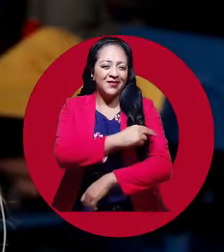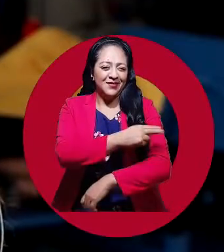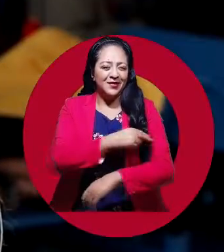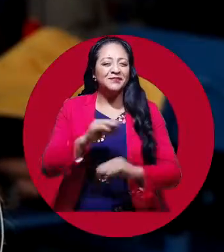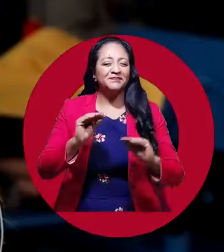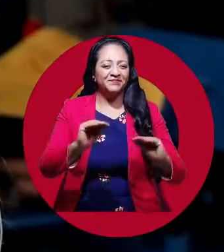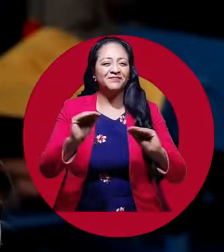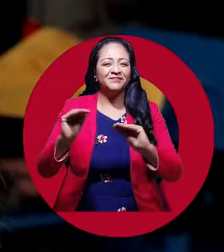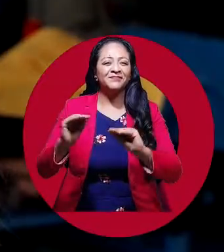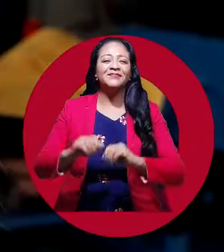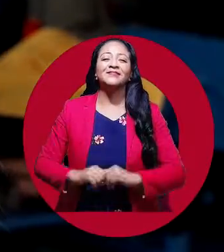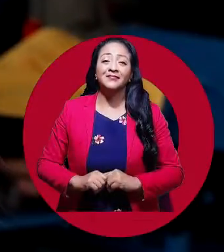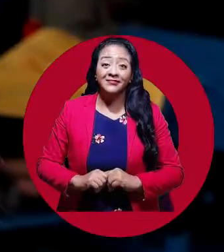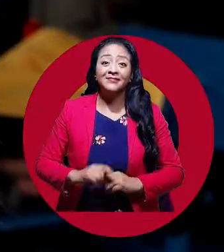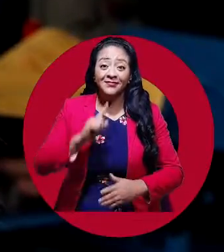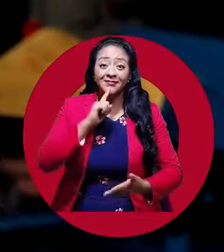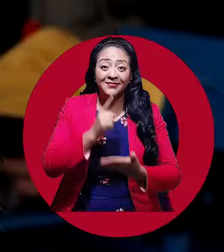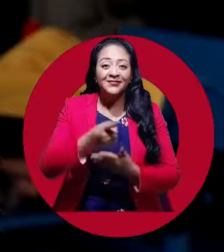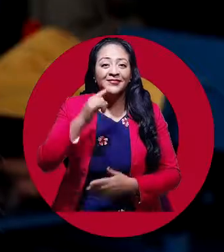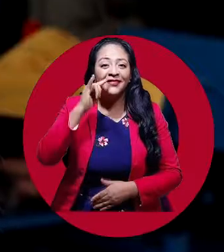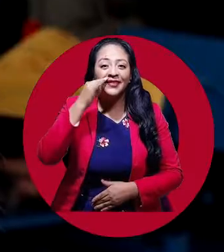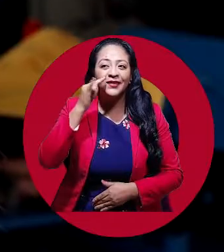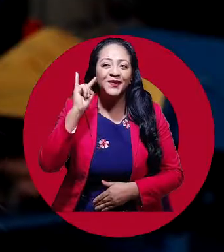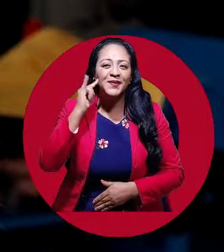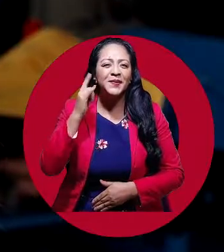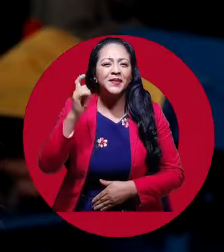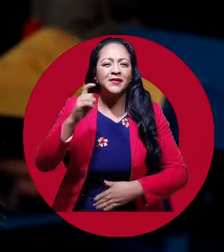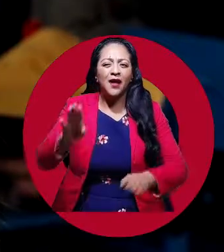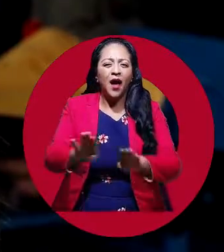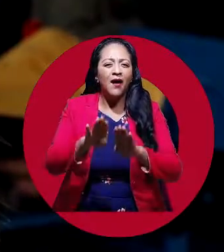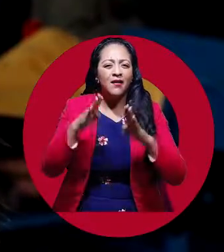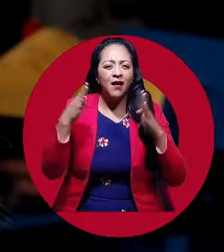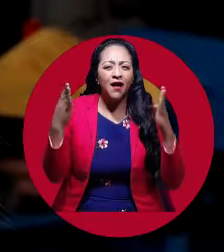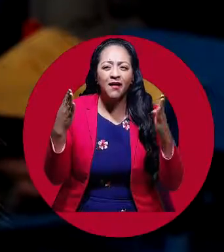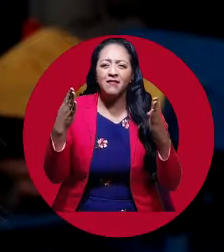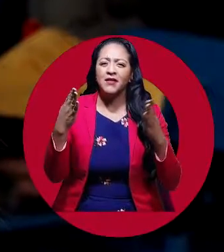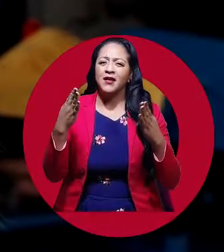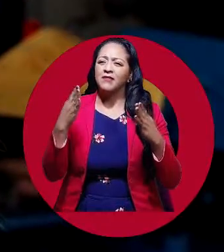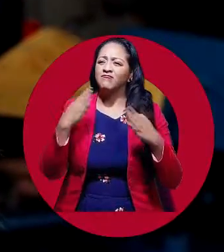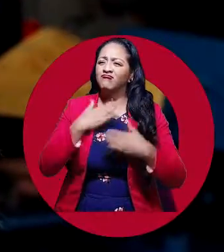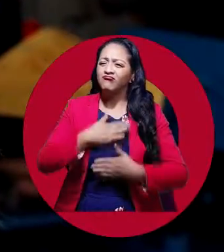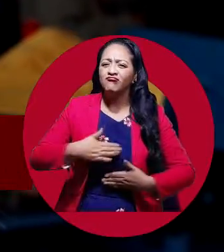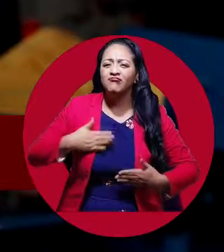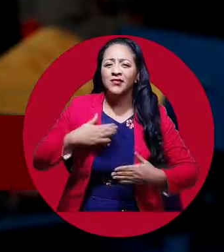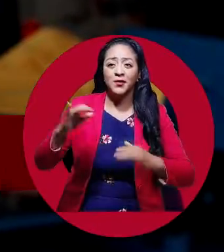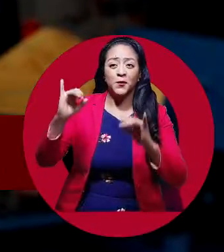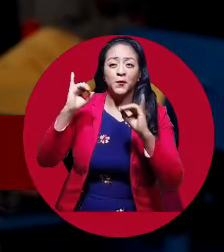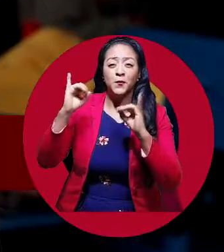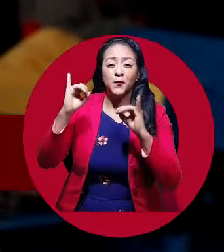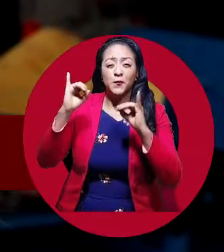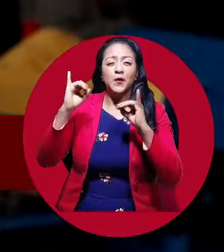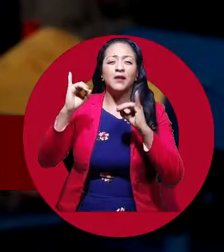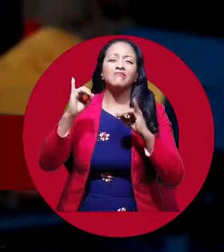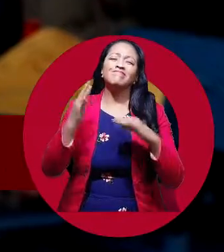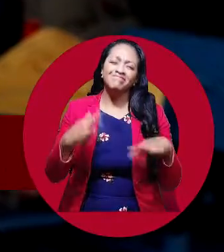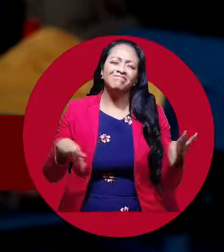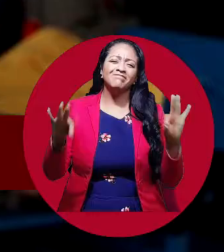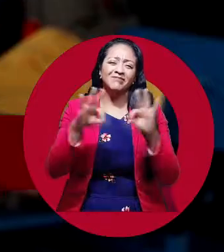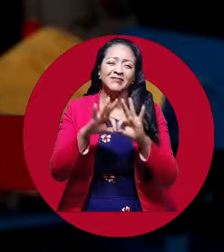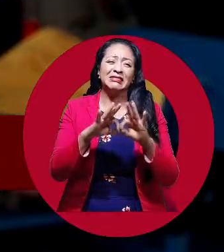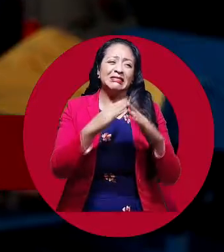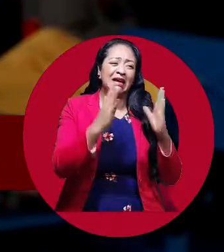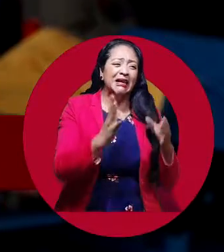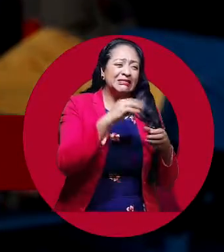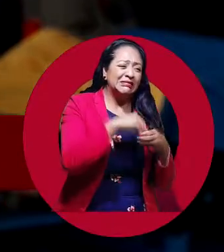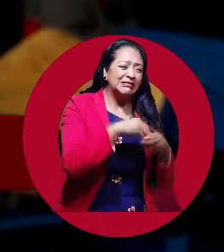Primeros Auxilios. Los niños necesitan un poquito más de apertura a distracción, a salir del